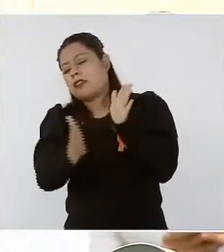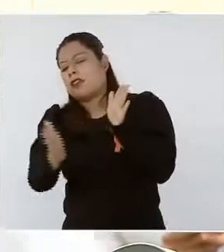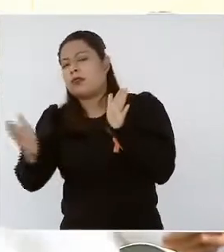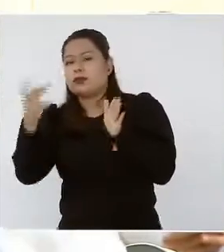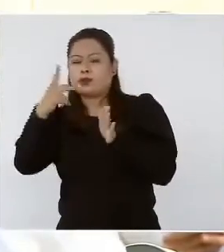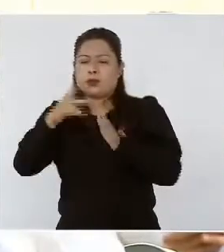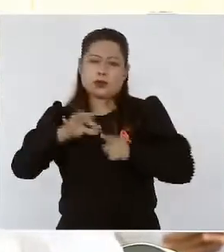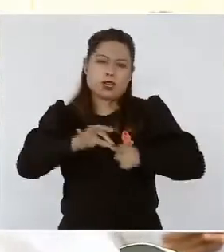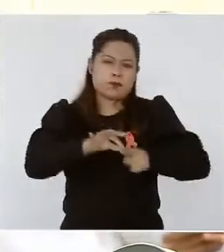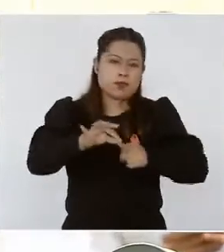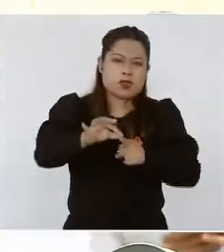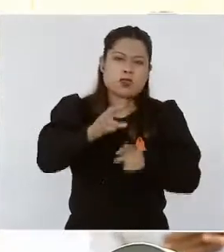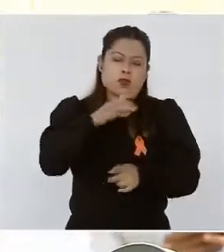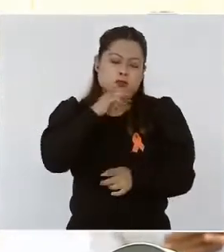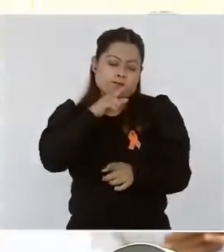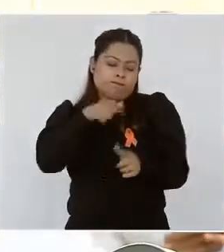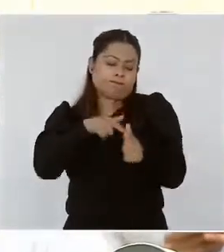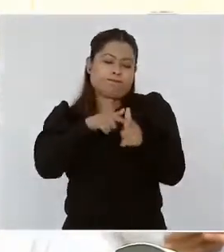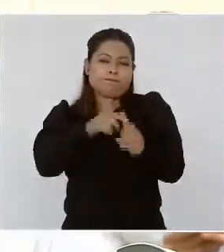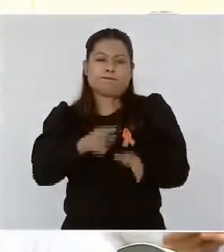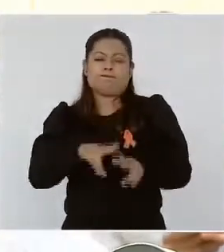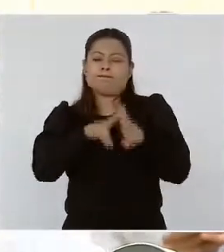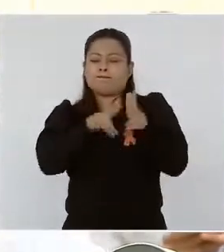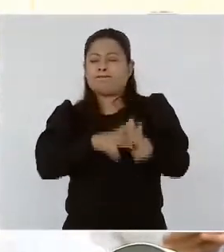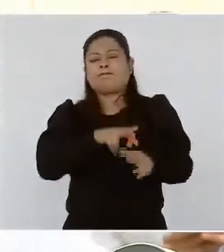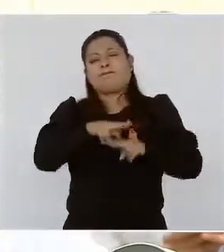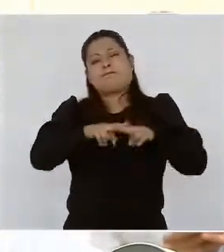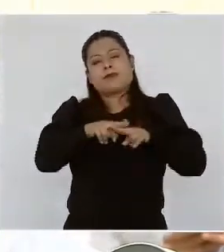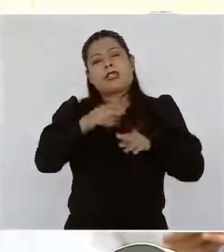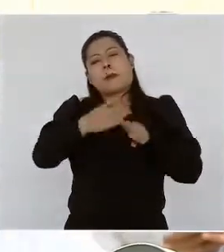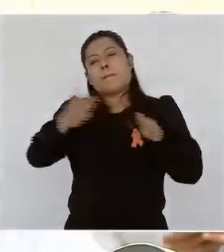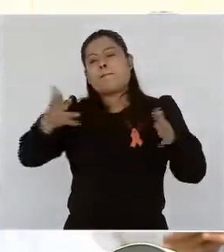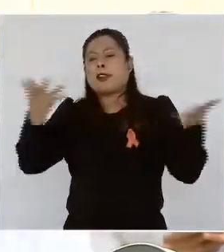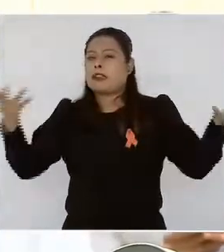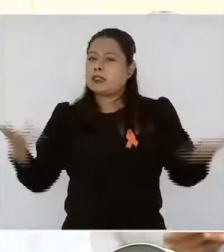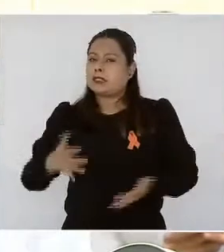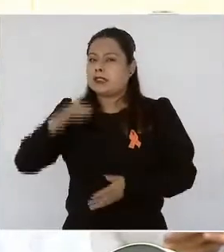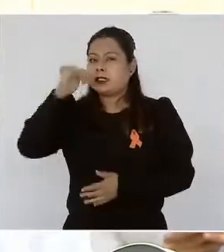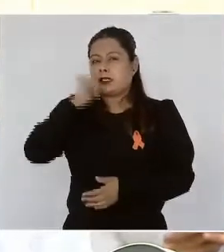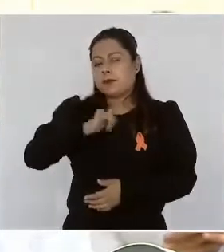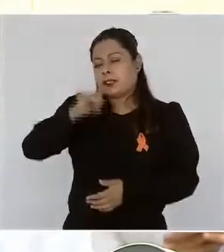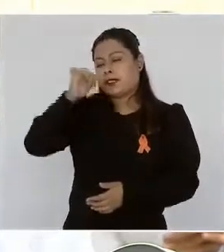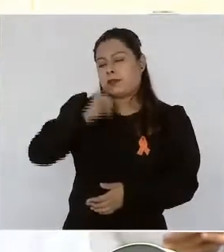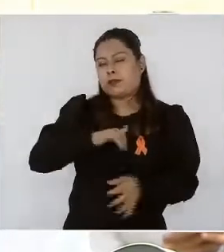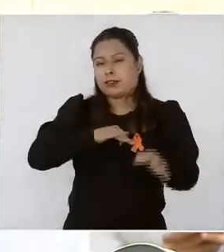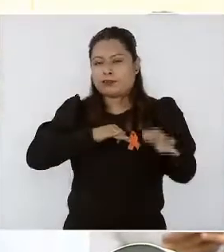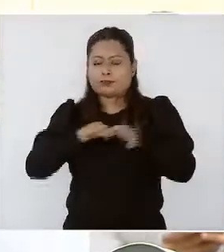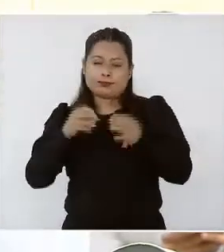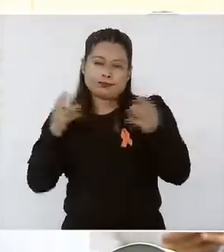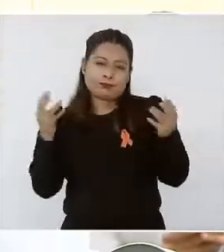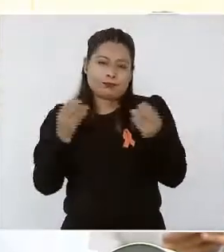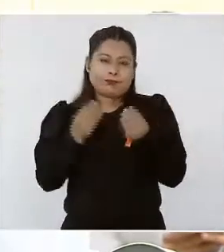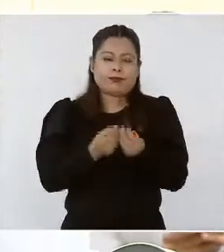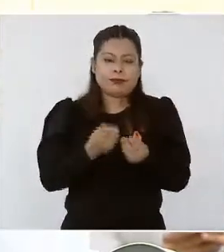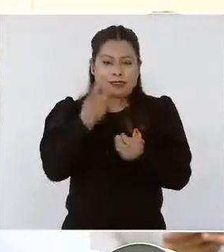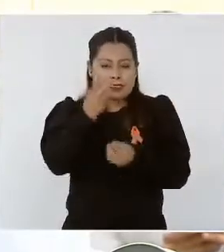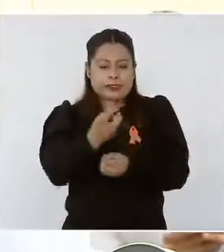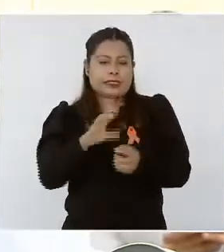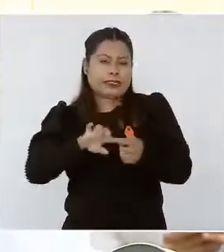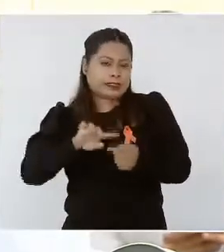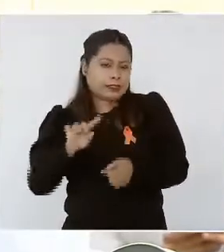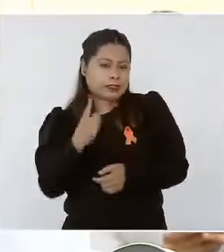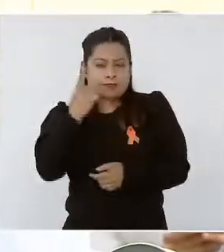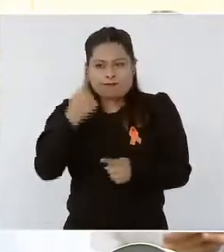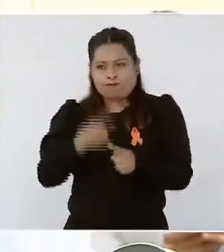directo el camino, vas a hacer como una vía del tren para poder hacer lo que quieres, siempre y cuando además trabajes mucho. El tratar de ser